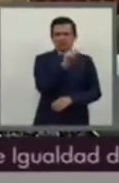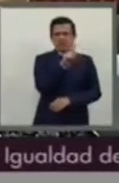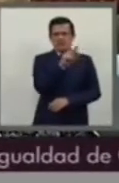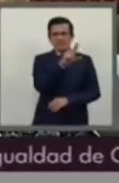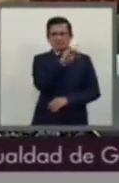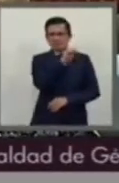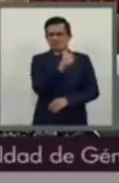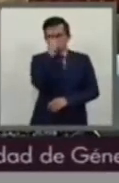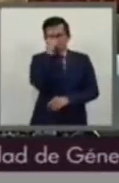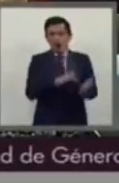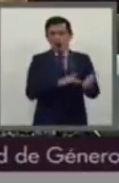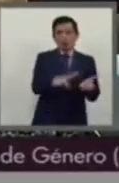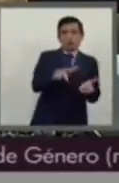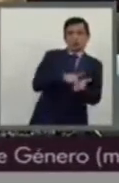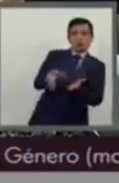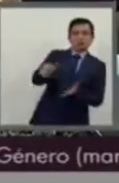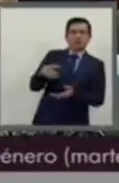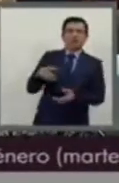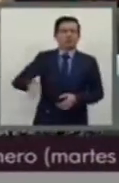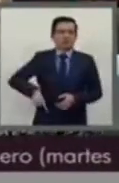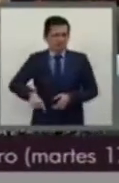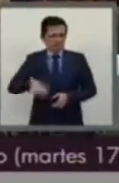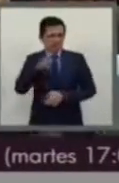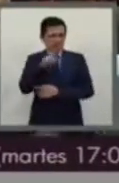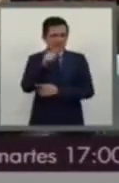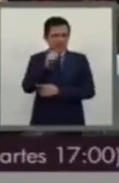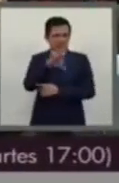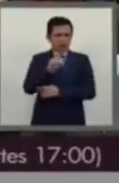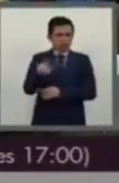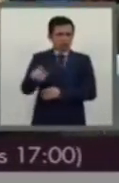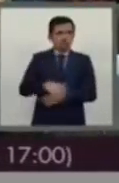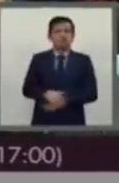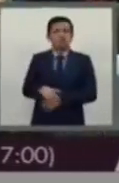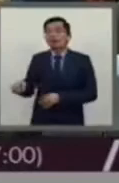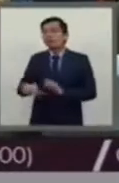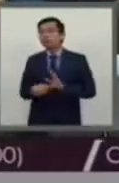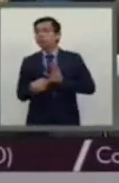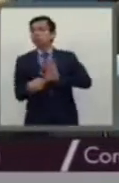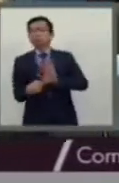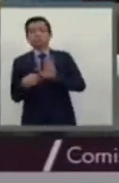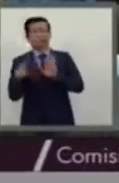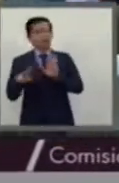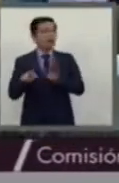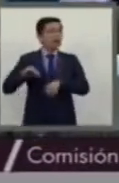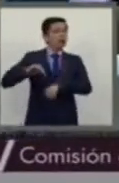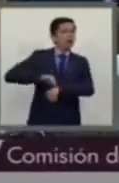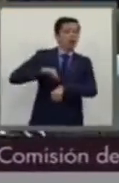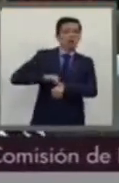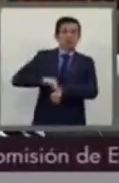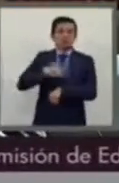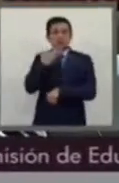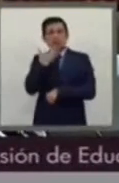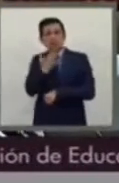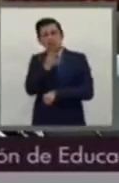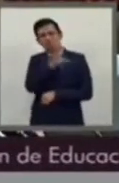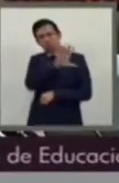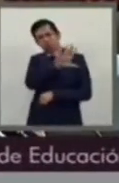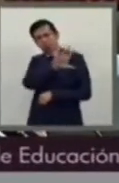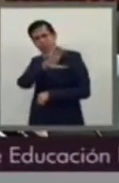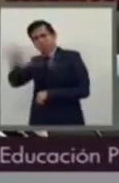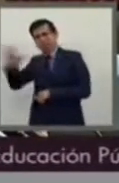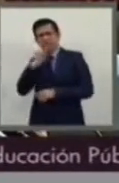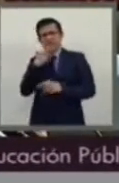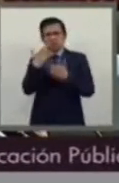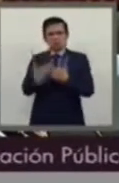este caso al gobernador Velasco, donde presentó una farmacia llena y abastecida. Al poco